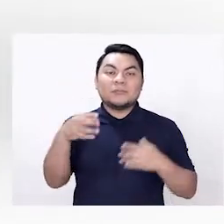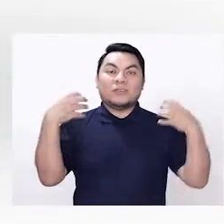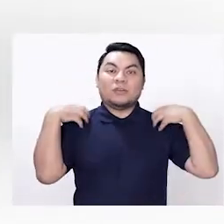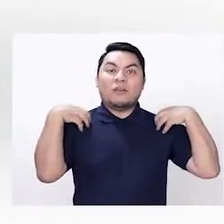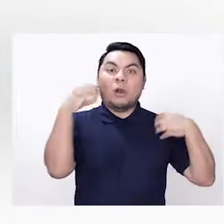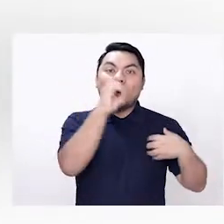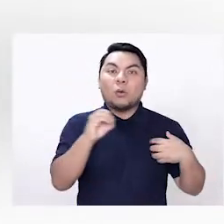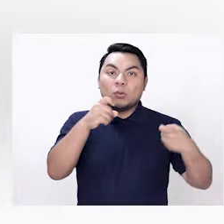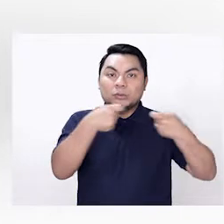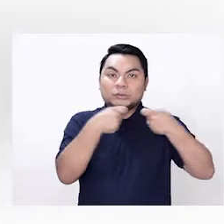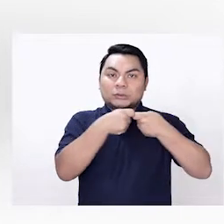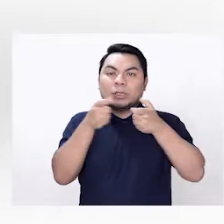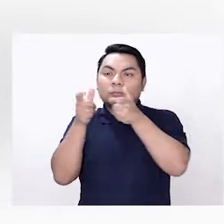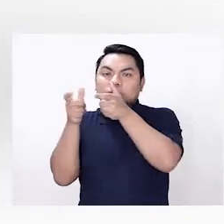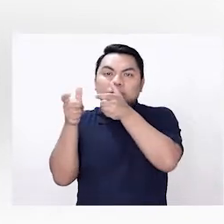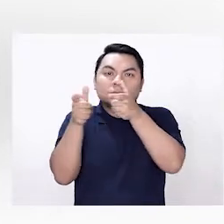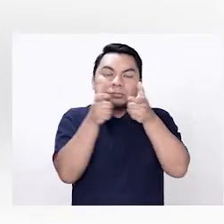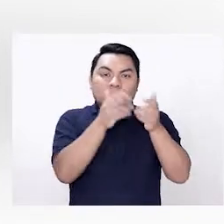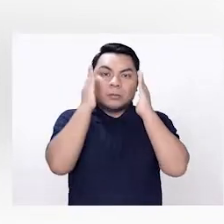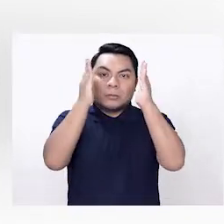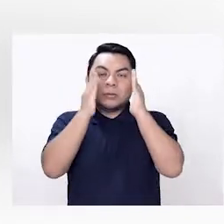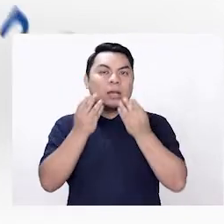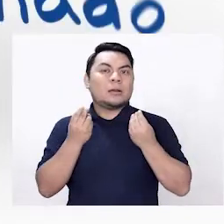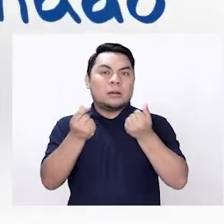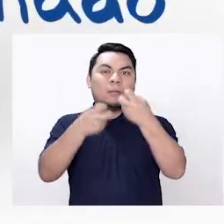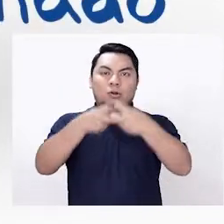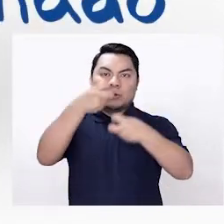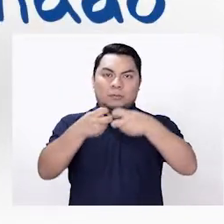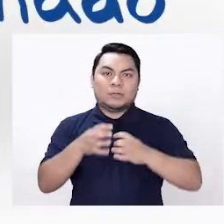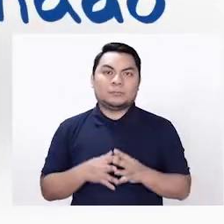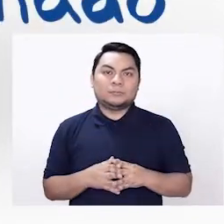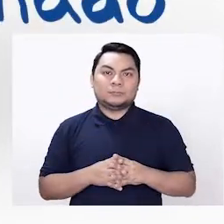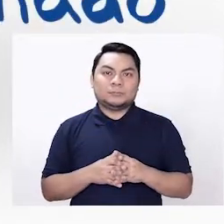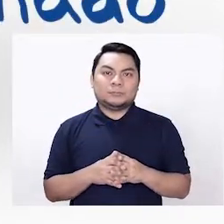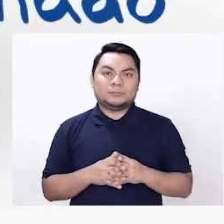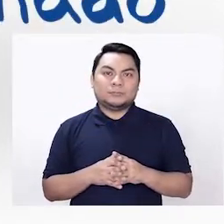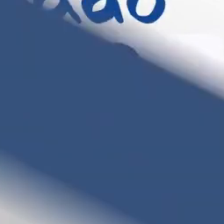Y OSINERFNIN realizará el seguimiento para la atención del problema.